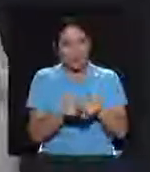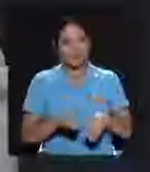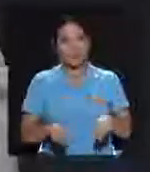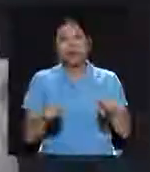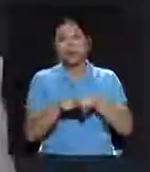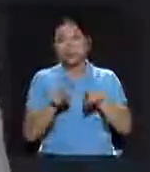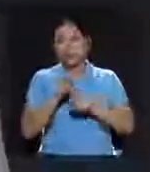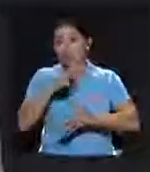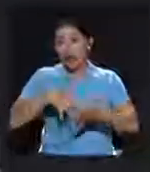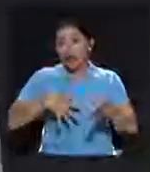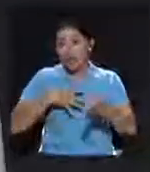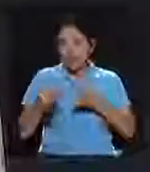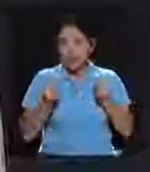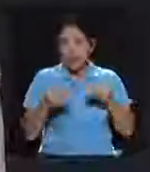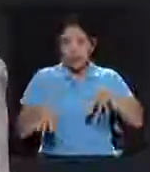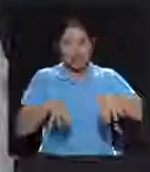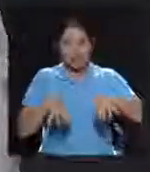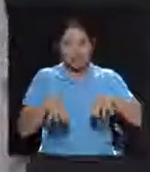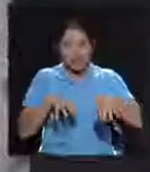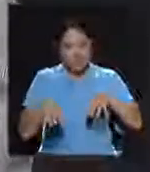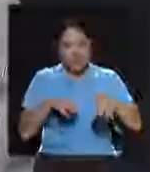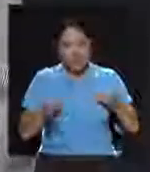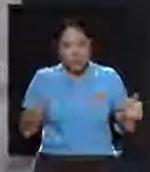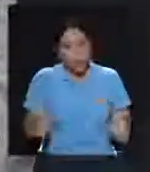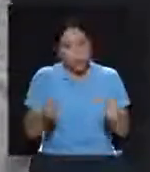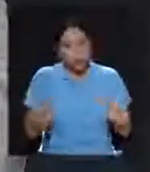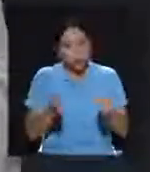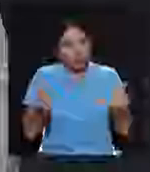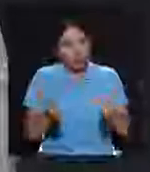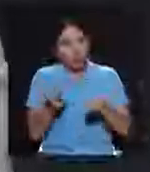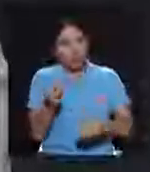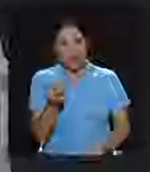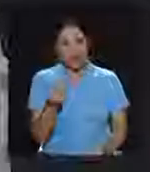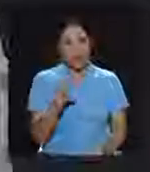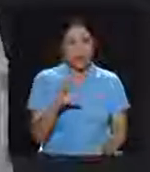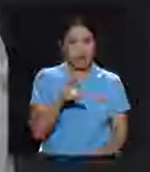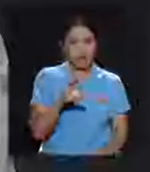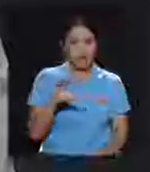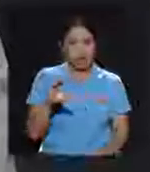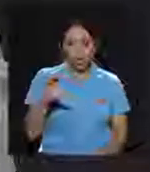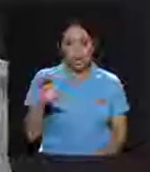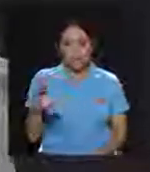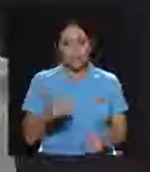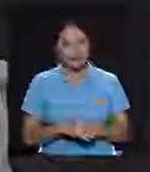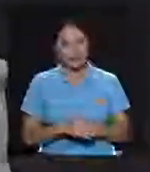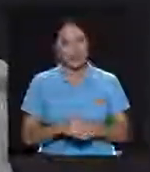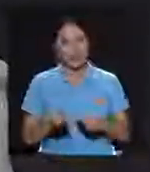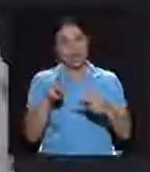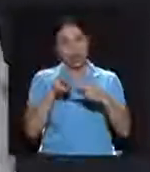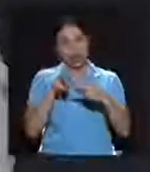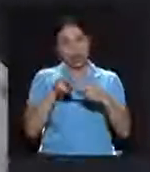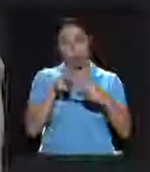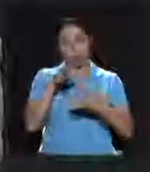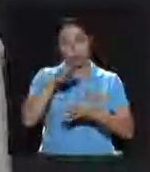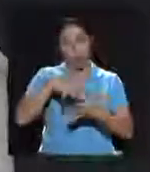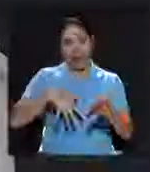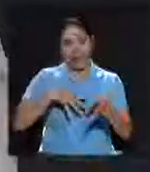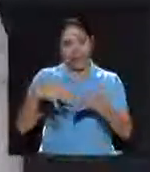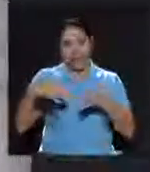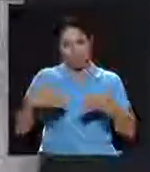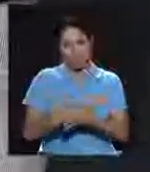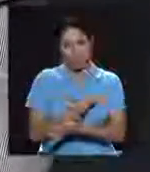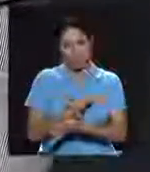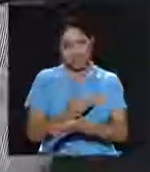materia de promoción de inversiones y una agenda y dos agendas nuevas que en realidad el